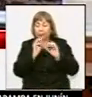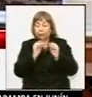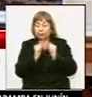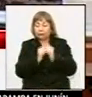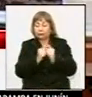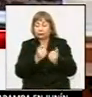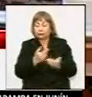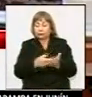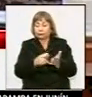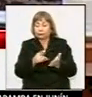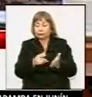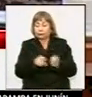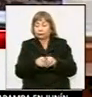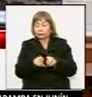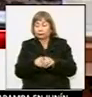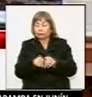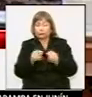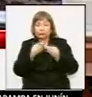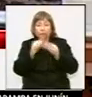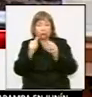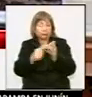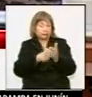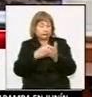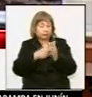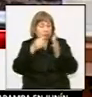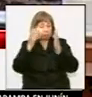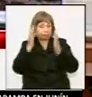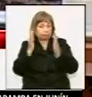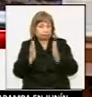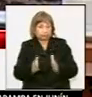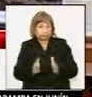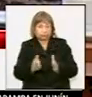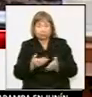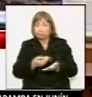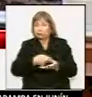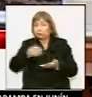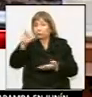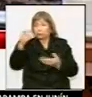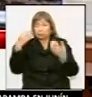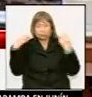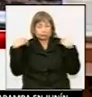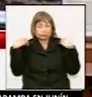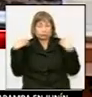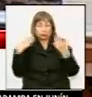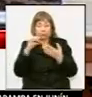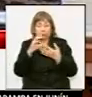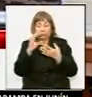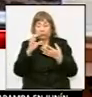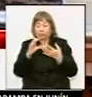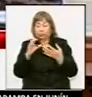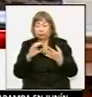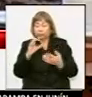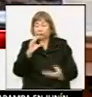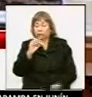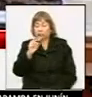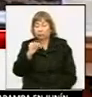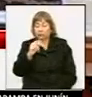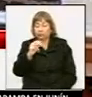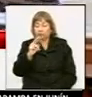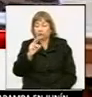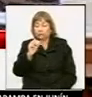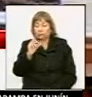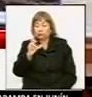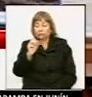nos fue remitida por el Colegio Arqueólogos también se fue derivada a la Oficina de Control Interno de la Contraloría para que pueda